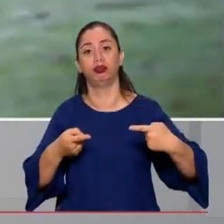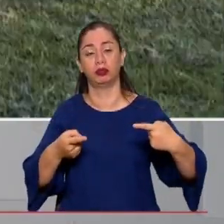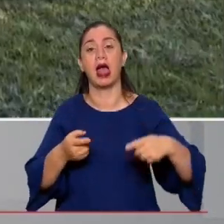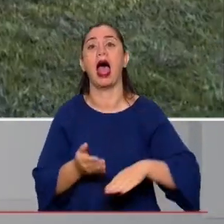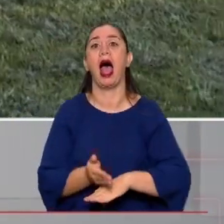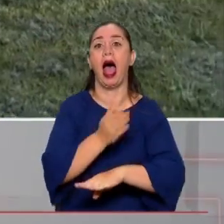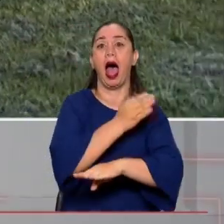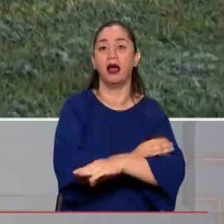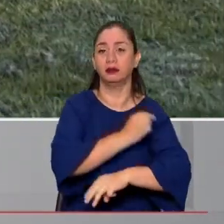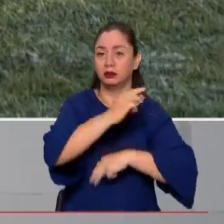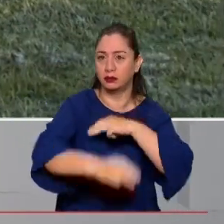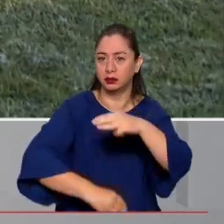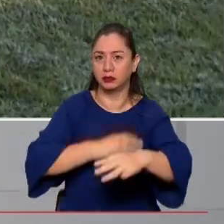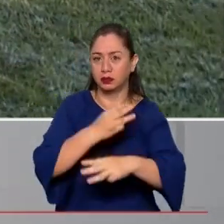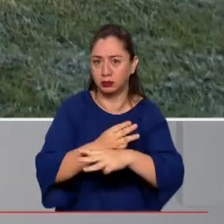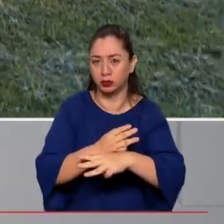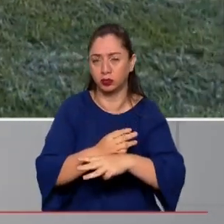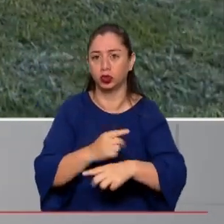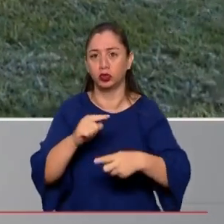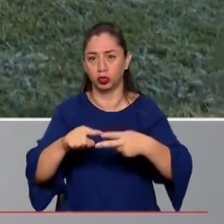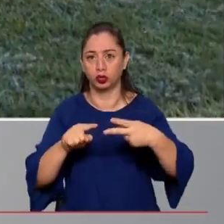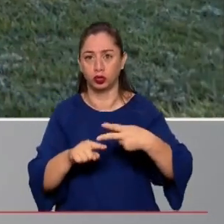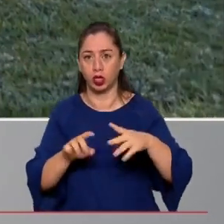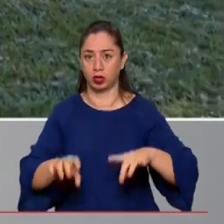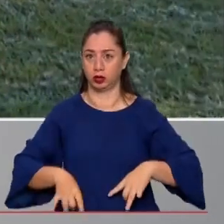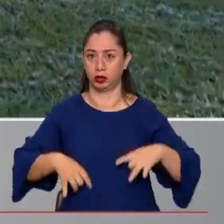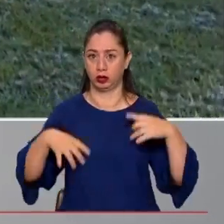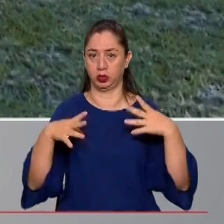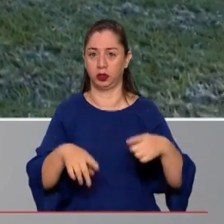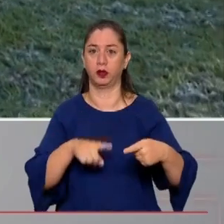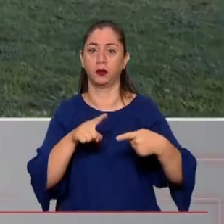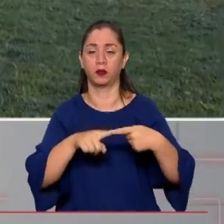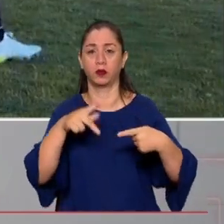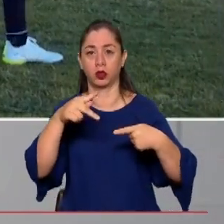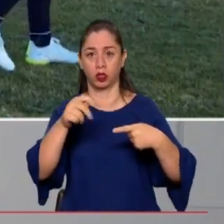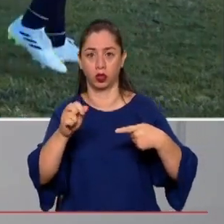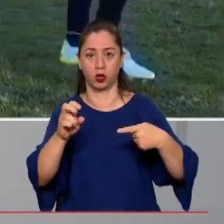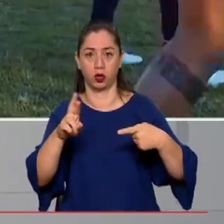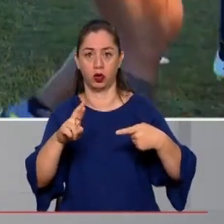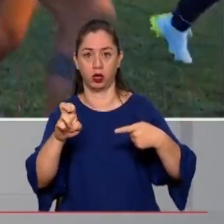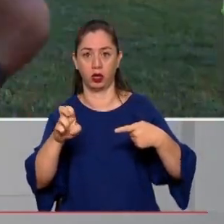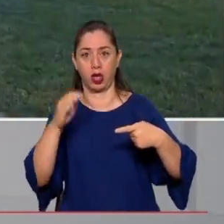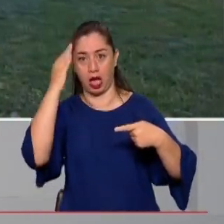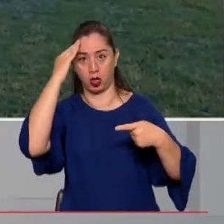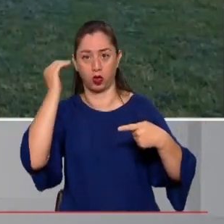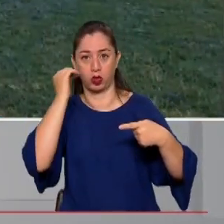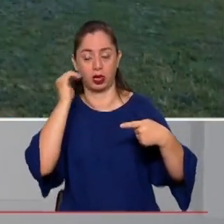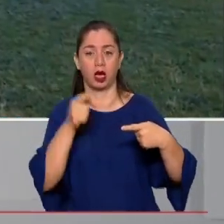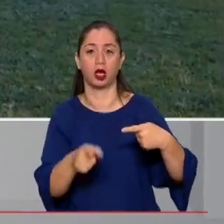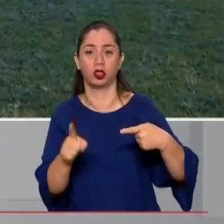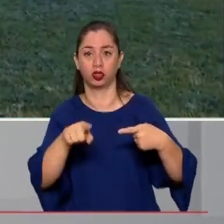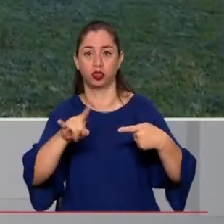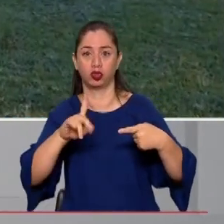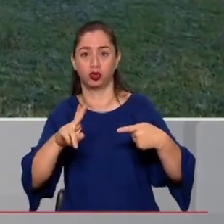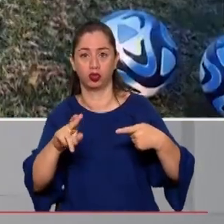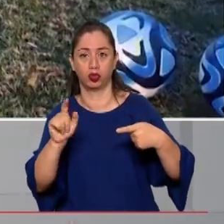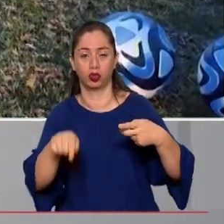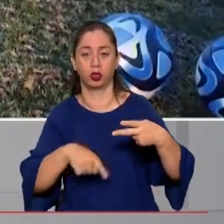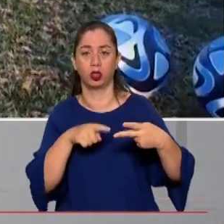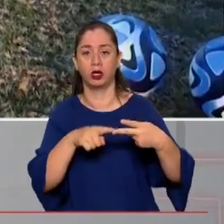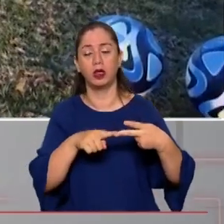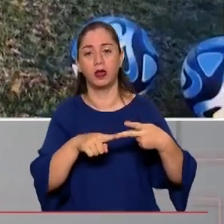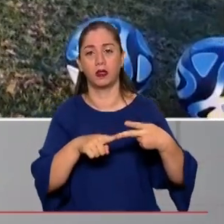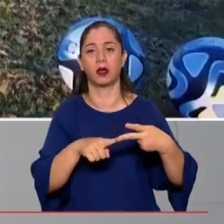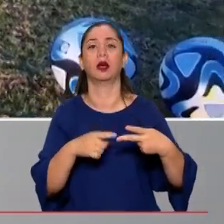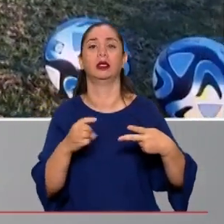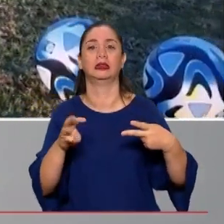del Mundo, donde tendrá dos partidos en Sydney, uno ante Corea del Sur y otro ante Alemania, y el otro en Perth, en el